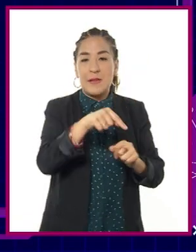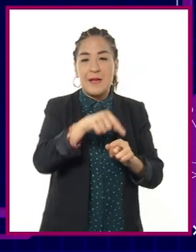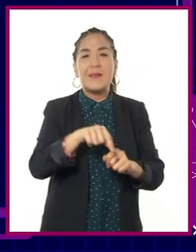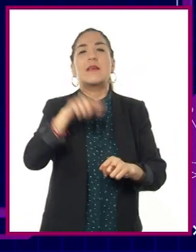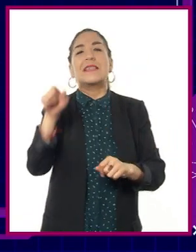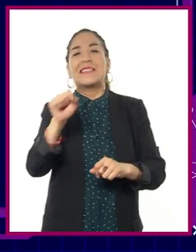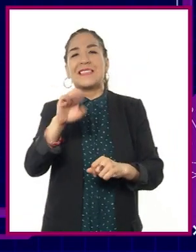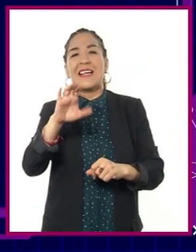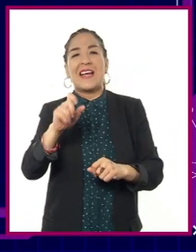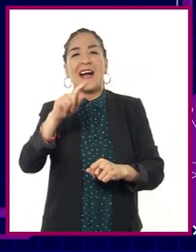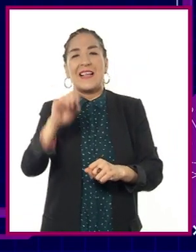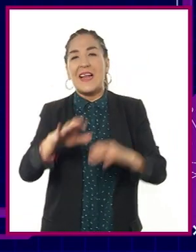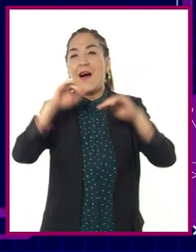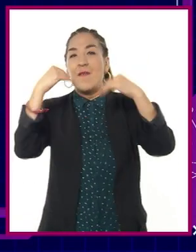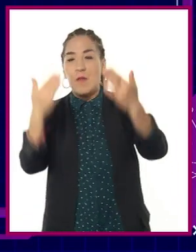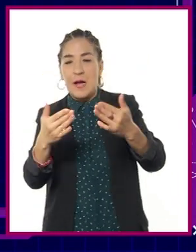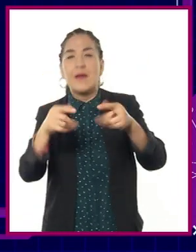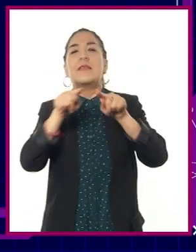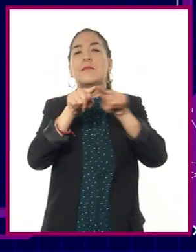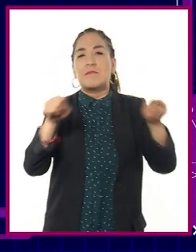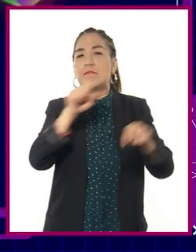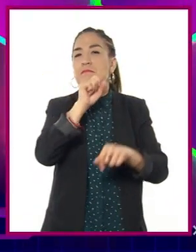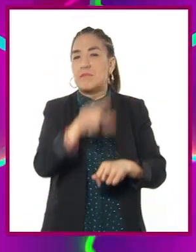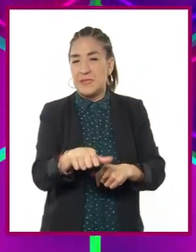secante y el otro tangente a ella.